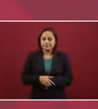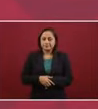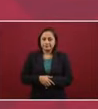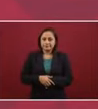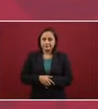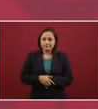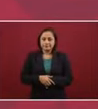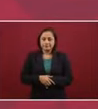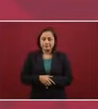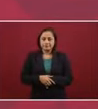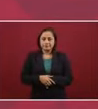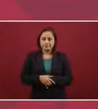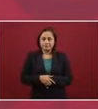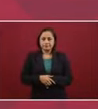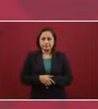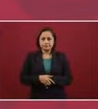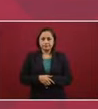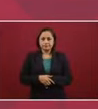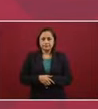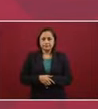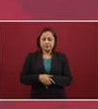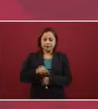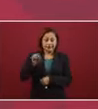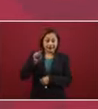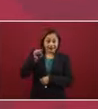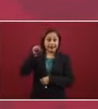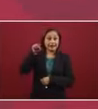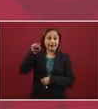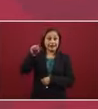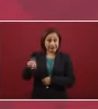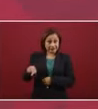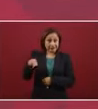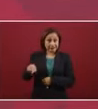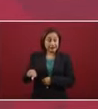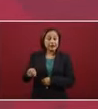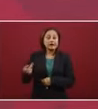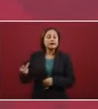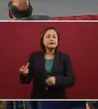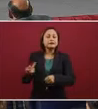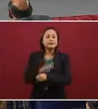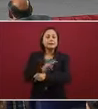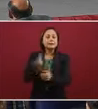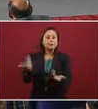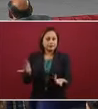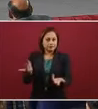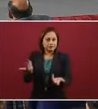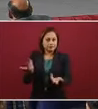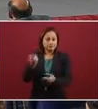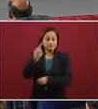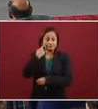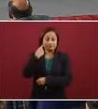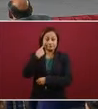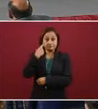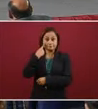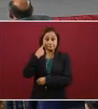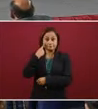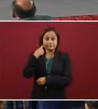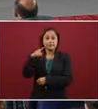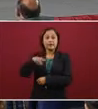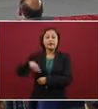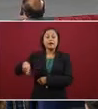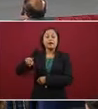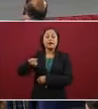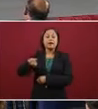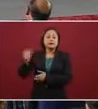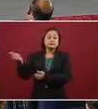se están dando dos cosas que ayudan mucho. Están creciendo los volúmenes de